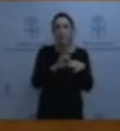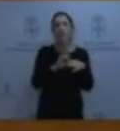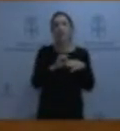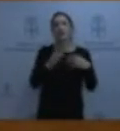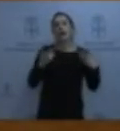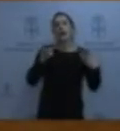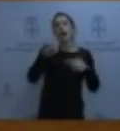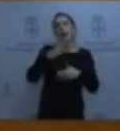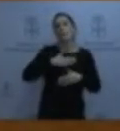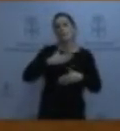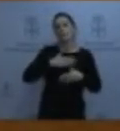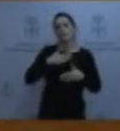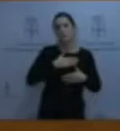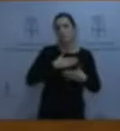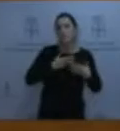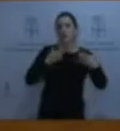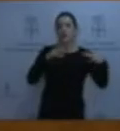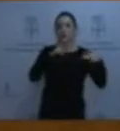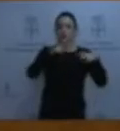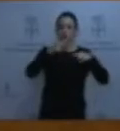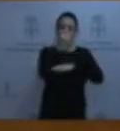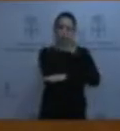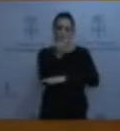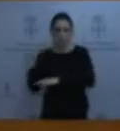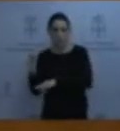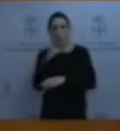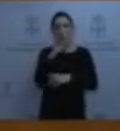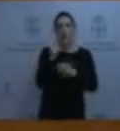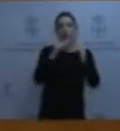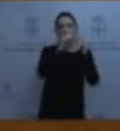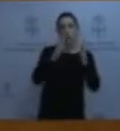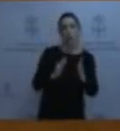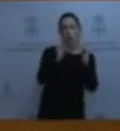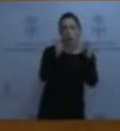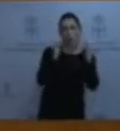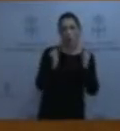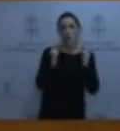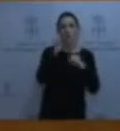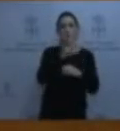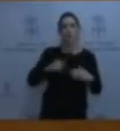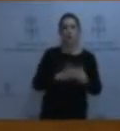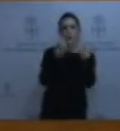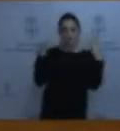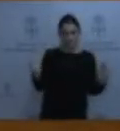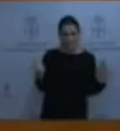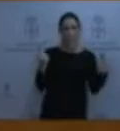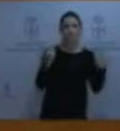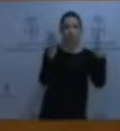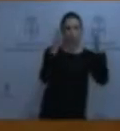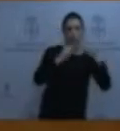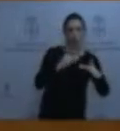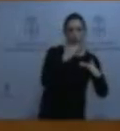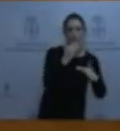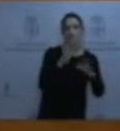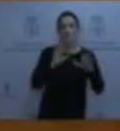etnográfico. Tenemos hórreos del siglo XVI literalmente cayéndose y el Gobierno asturiano vota en contra de su conservación. Precisamente